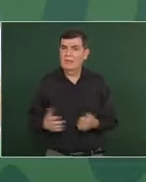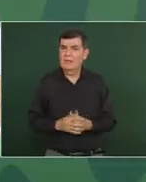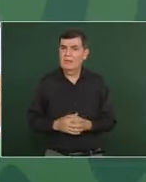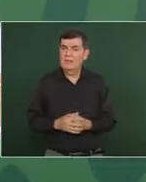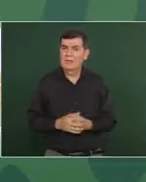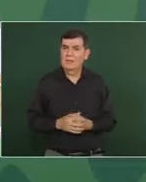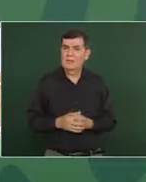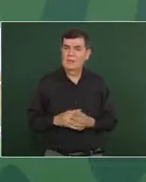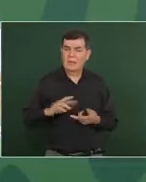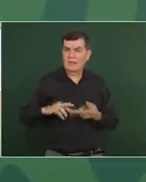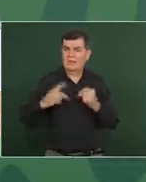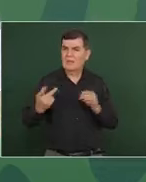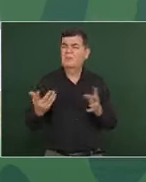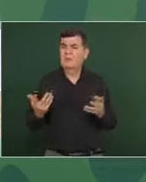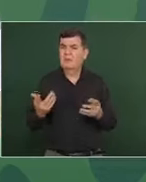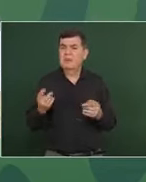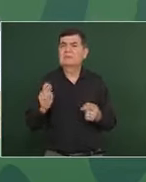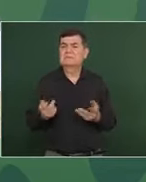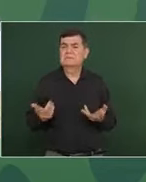¿Y a cambio de qué?